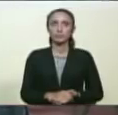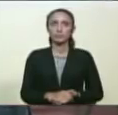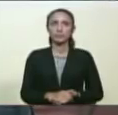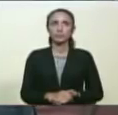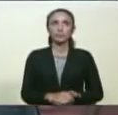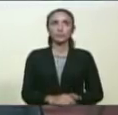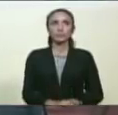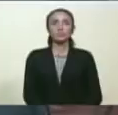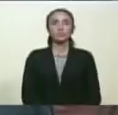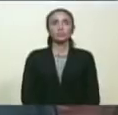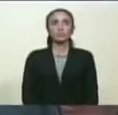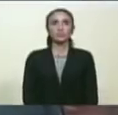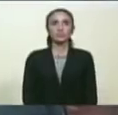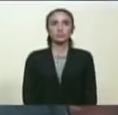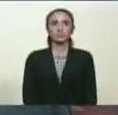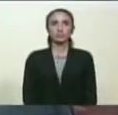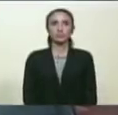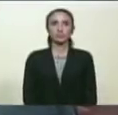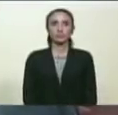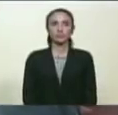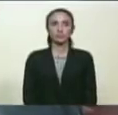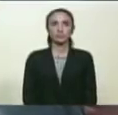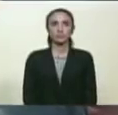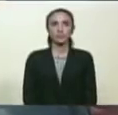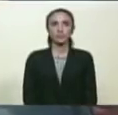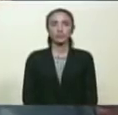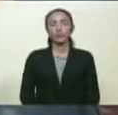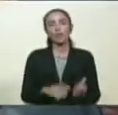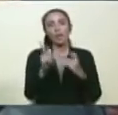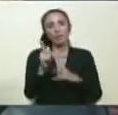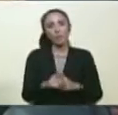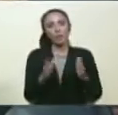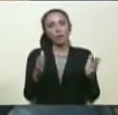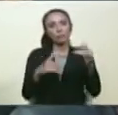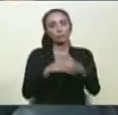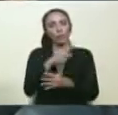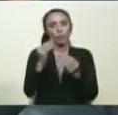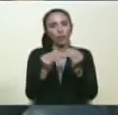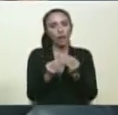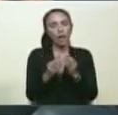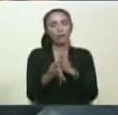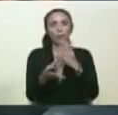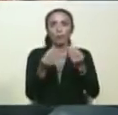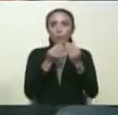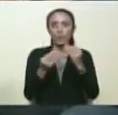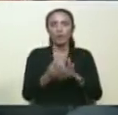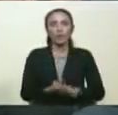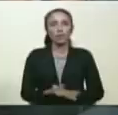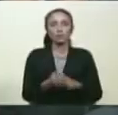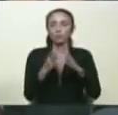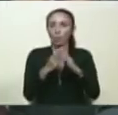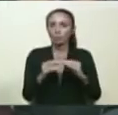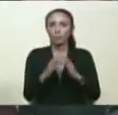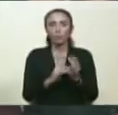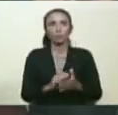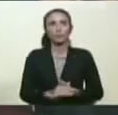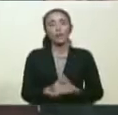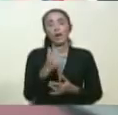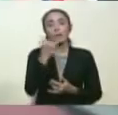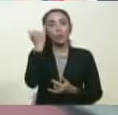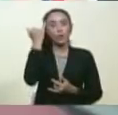esta lucha, consolidando los CLAP, avanzando en la agenda económica bolivariana, creé el